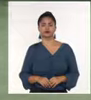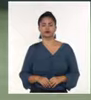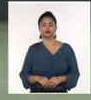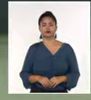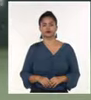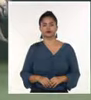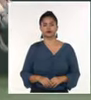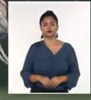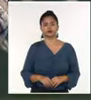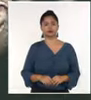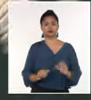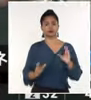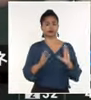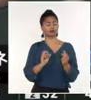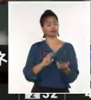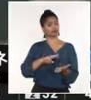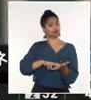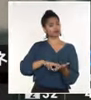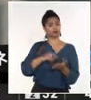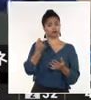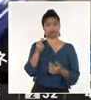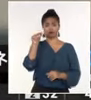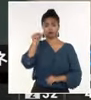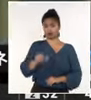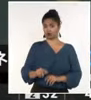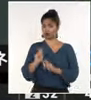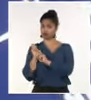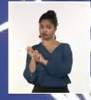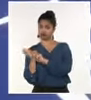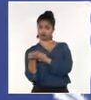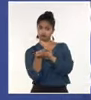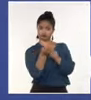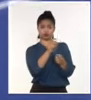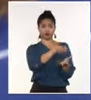Esta jornada de martes, solo un pelotero contratado mediante la